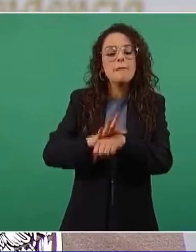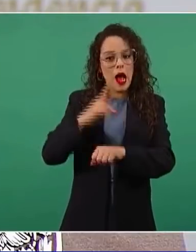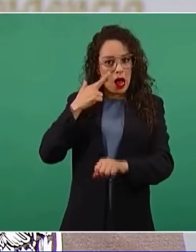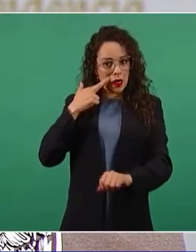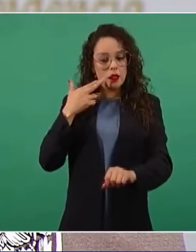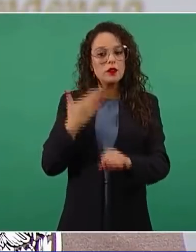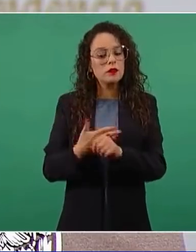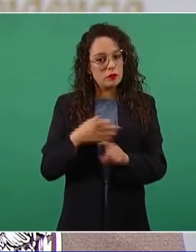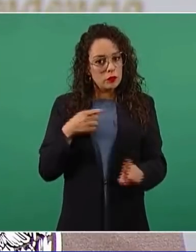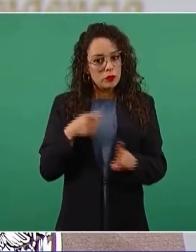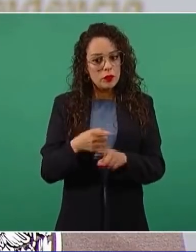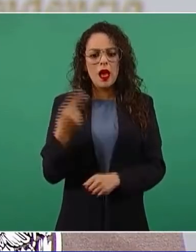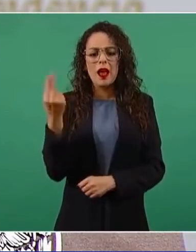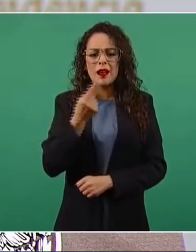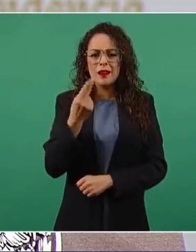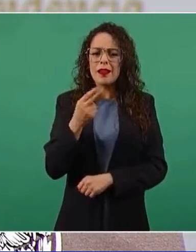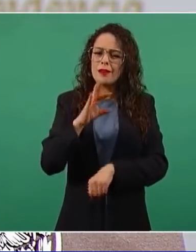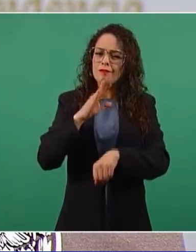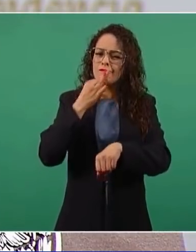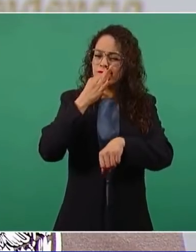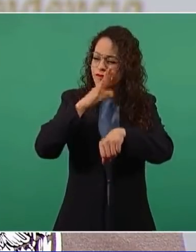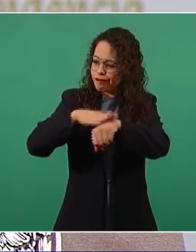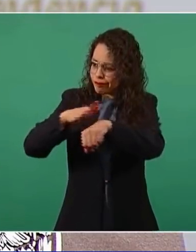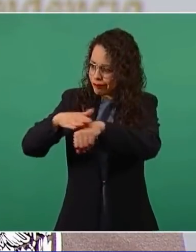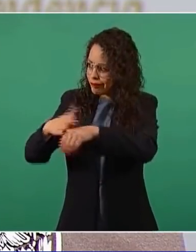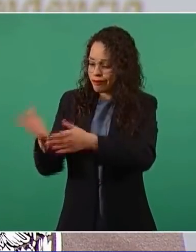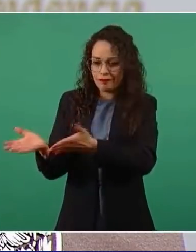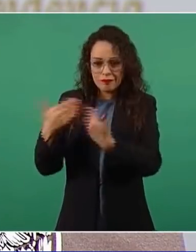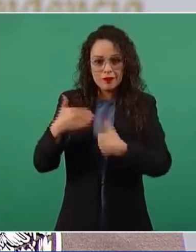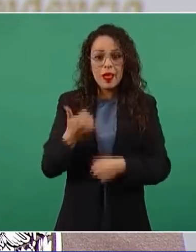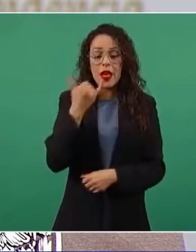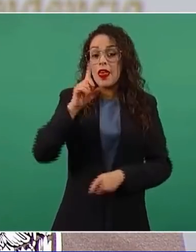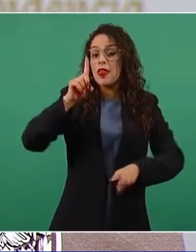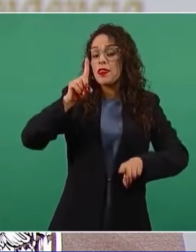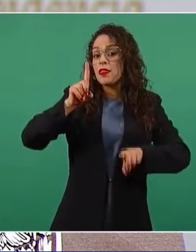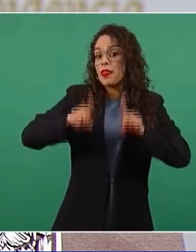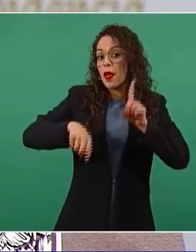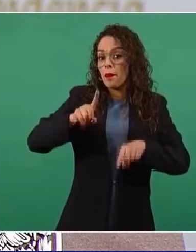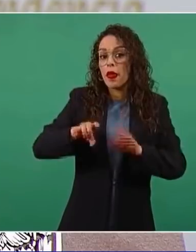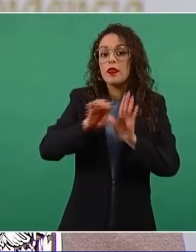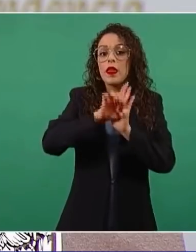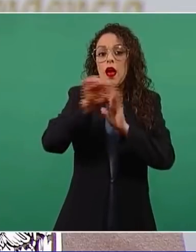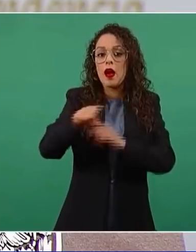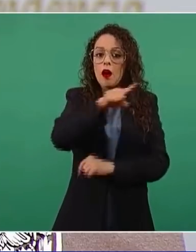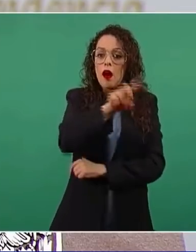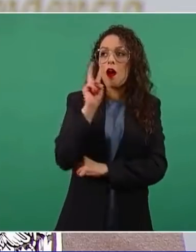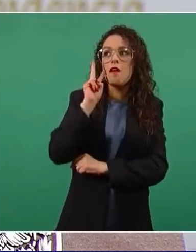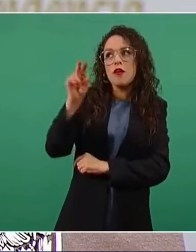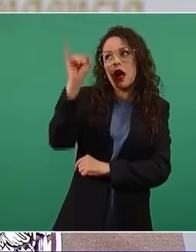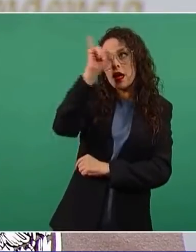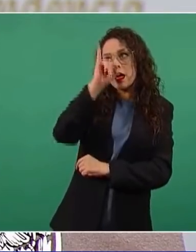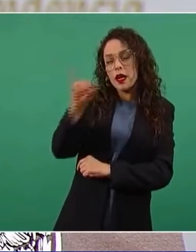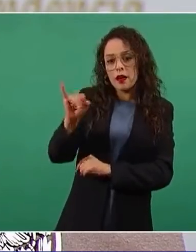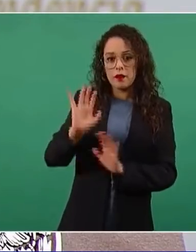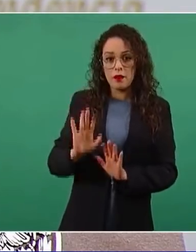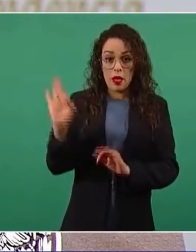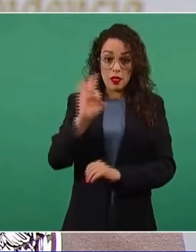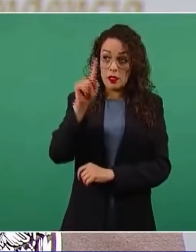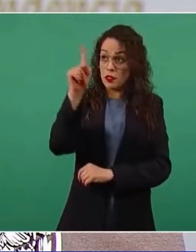de convocarlos, y depende mucho del ejemplo que se dé arriba. Si el de